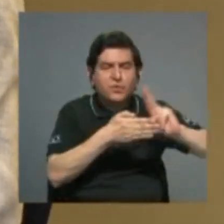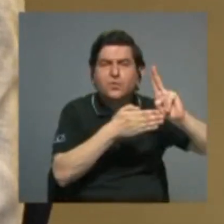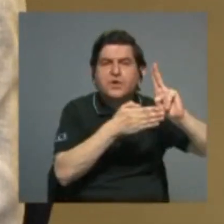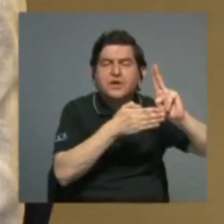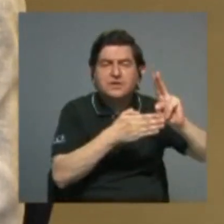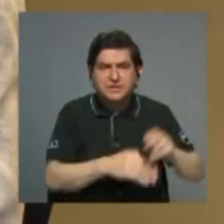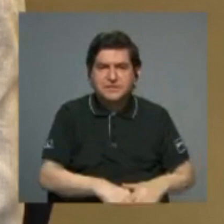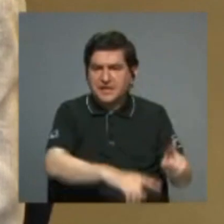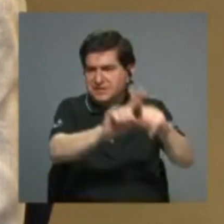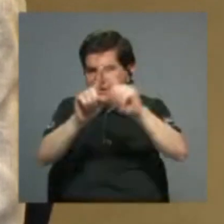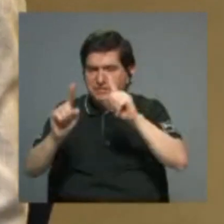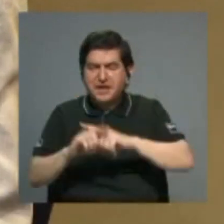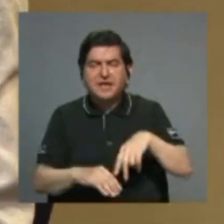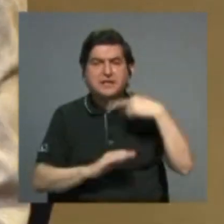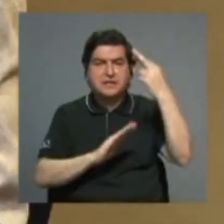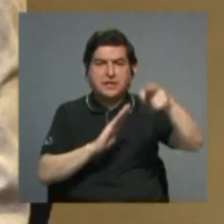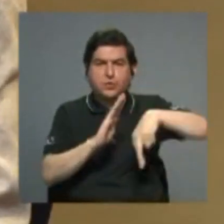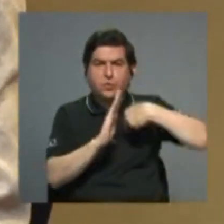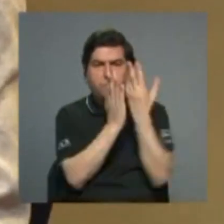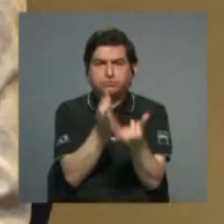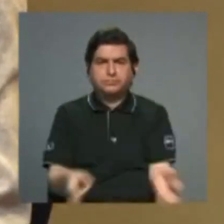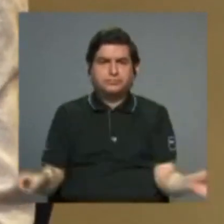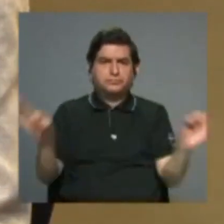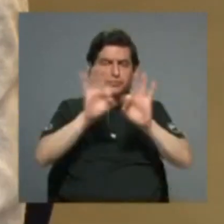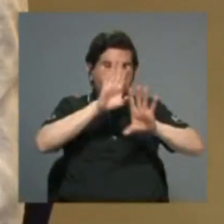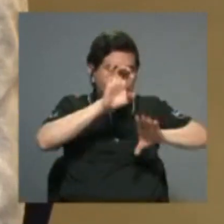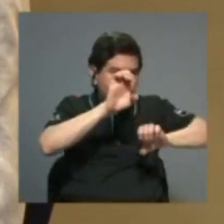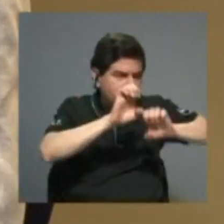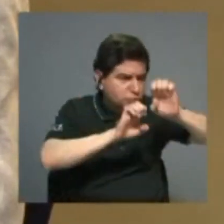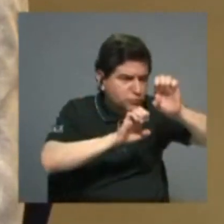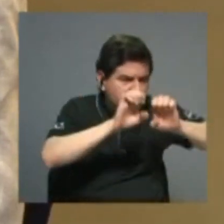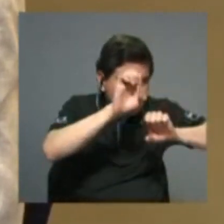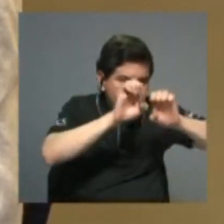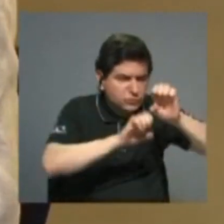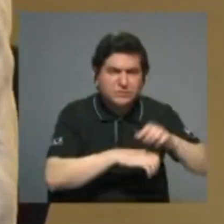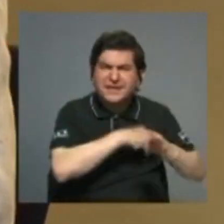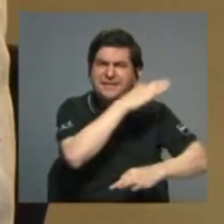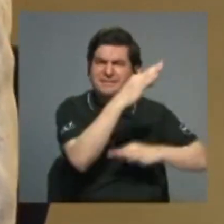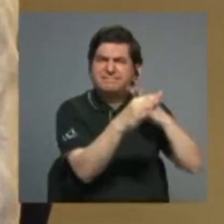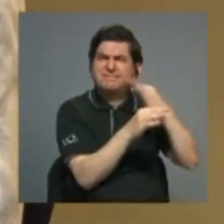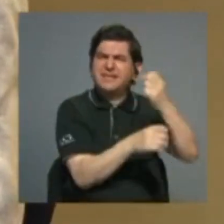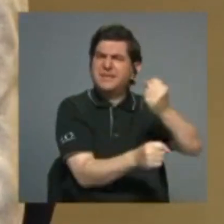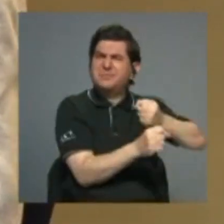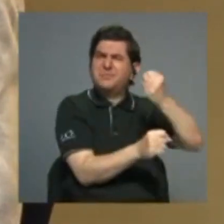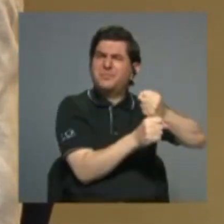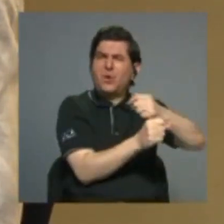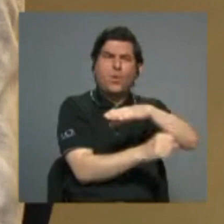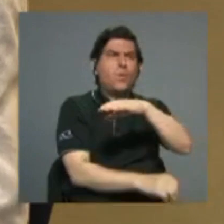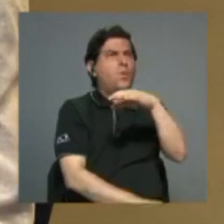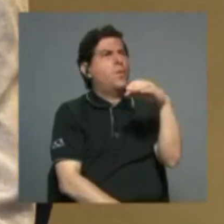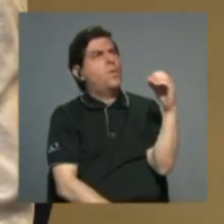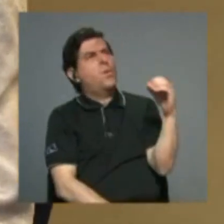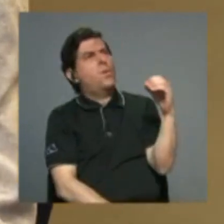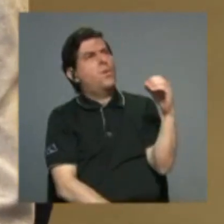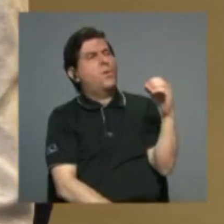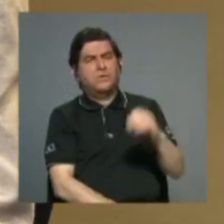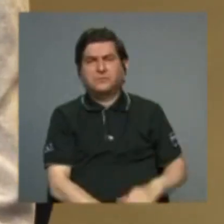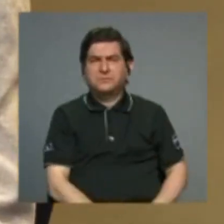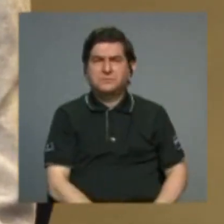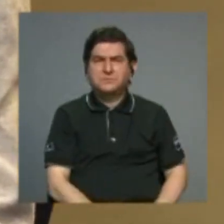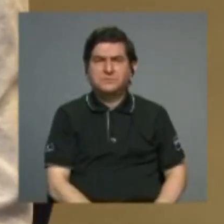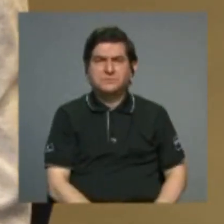un papel muy importante en evaluar, por ejemplo, qué tipo de trabajo o qué tipo